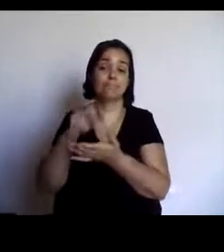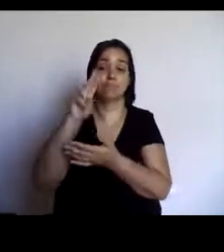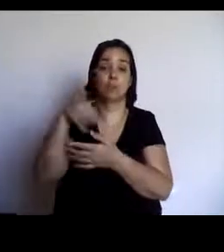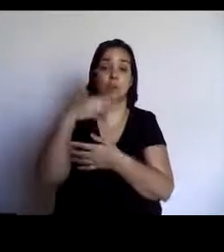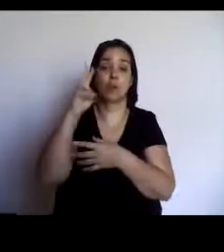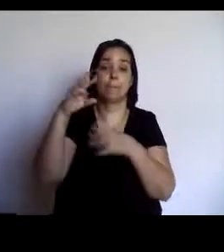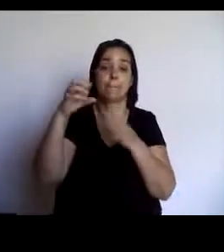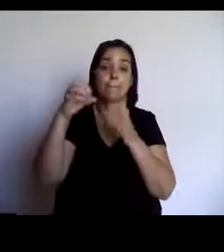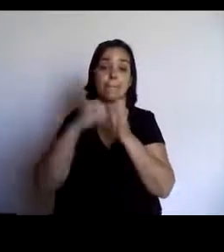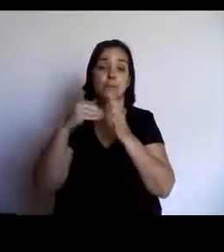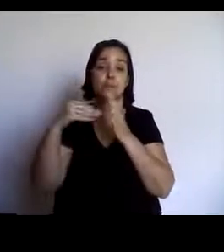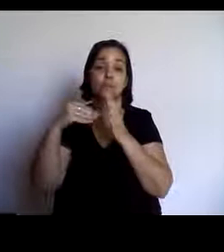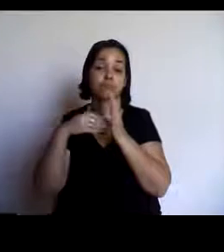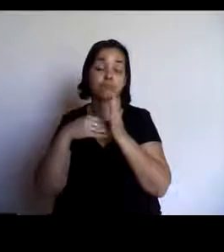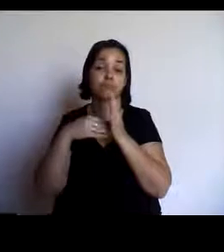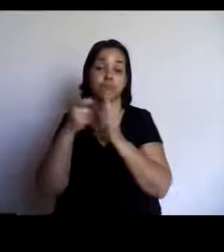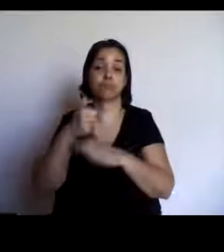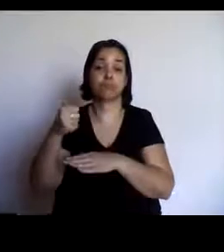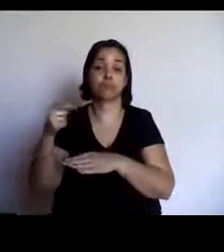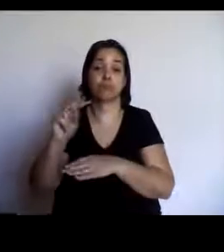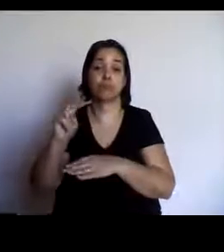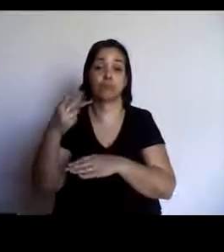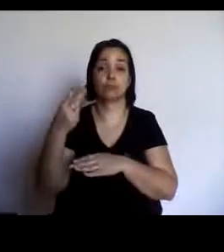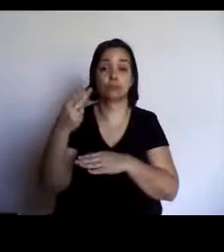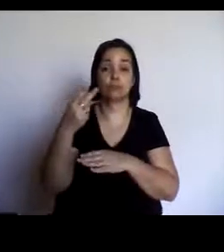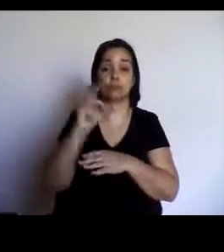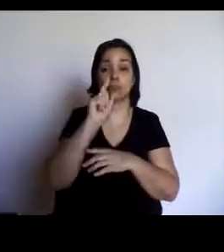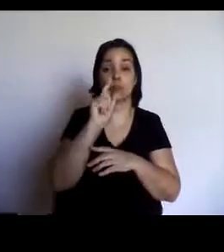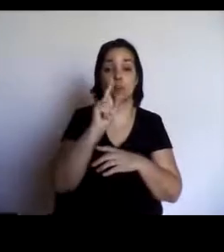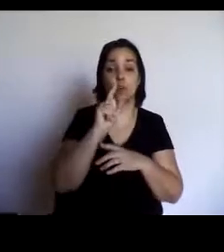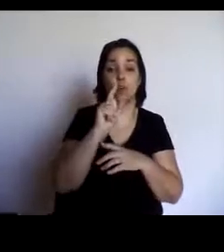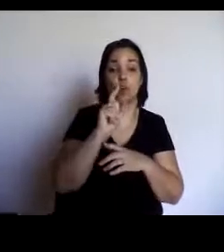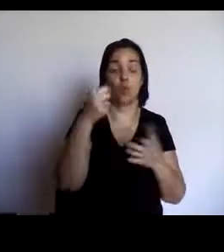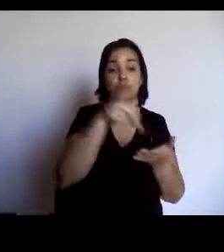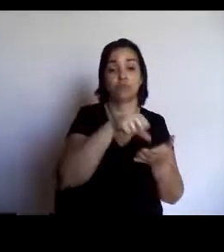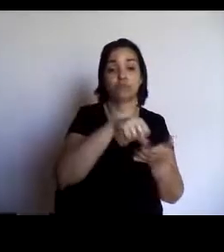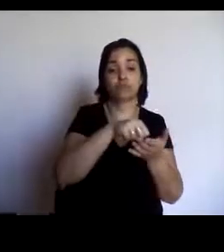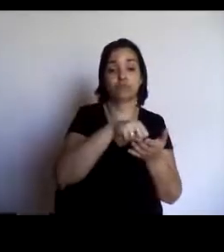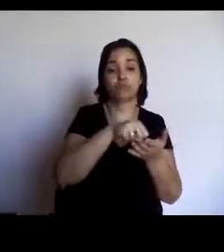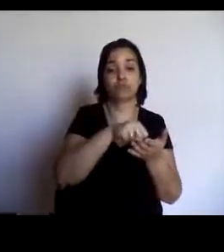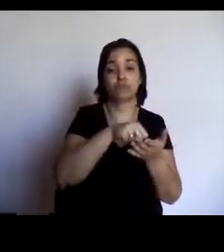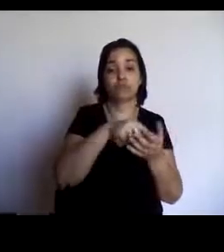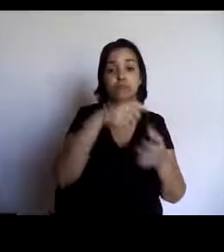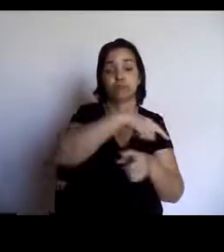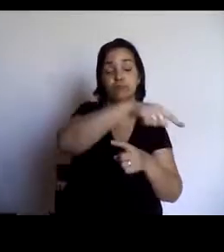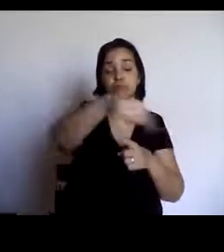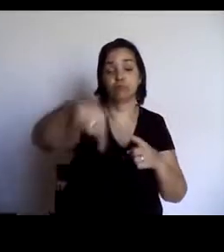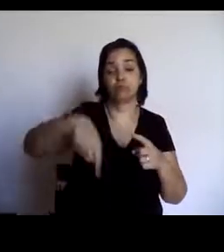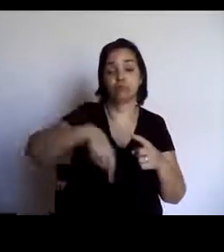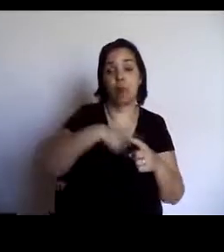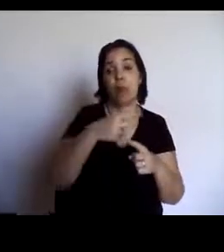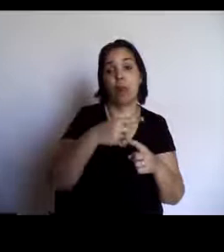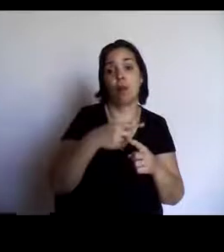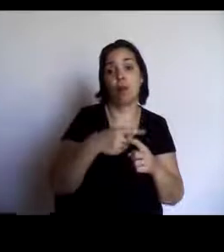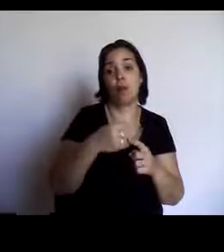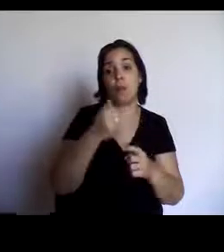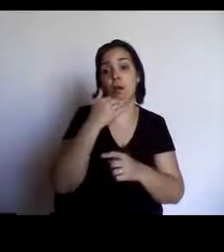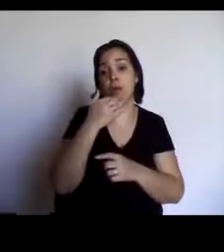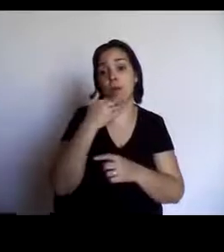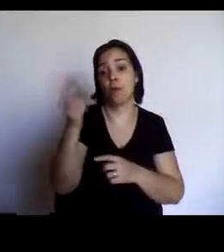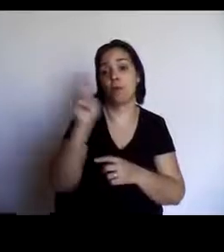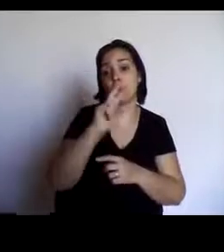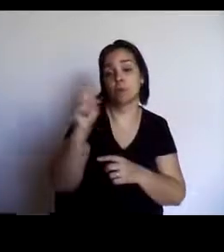era una conurbación de un municipio de más de 20.000 habitantes y los periféricos, que fue el caso de Villanueva y su entorno. Y